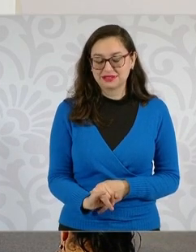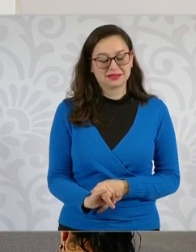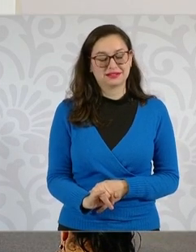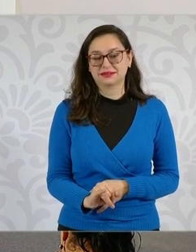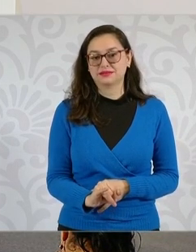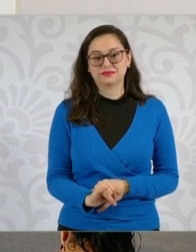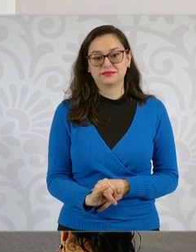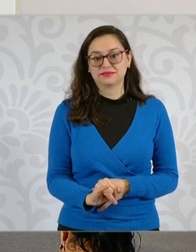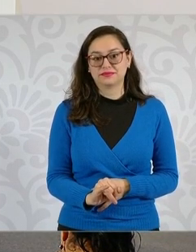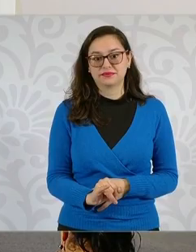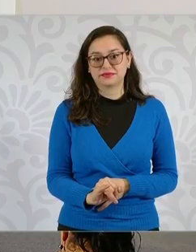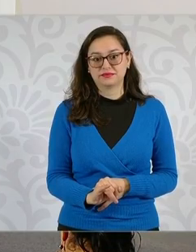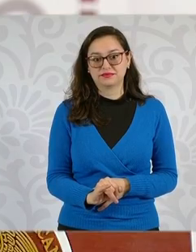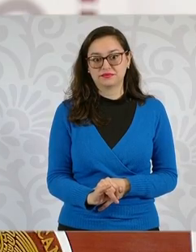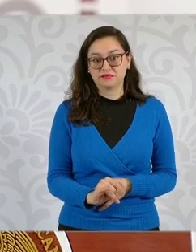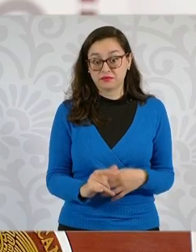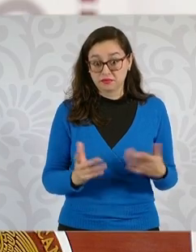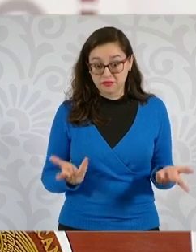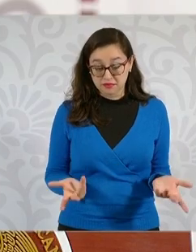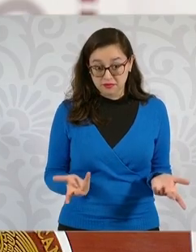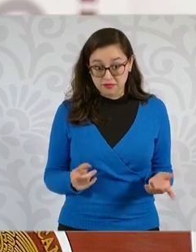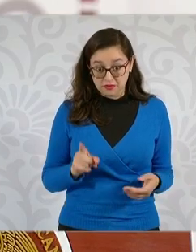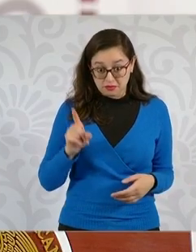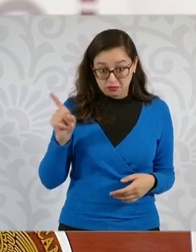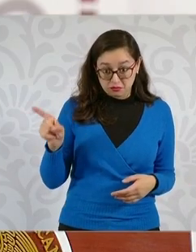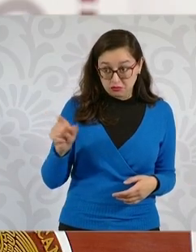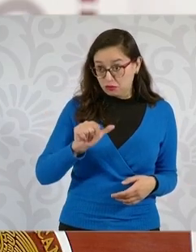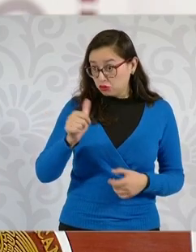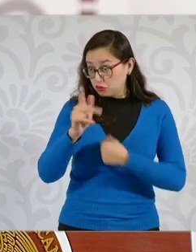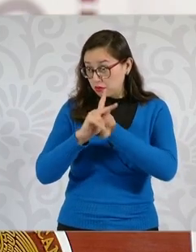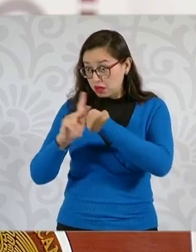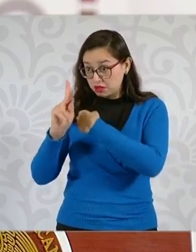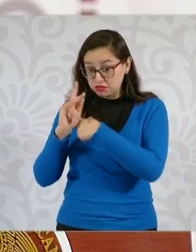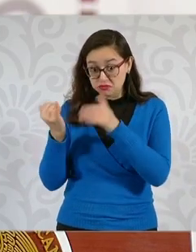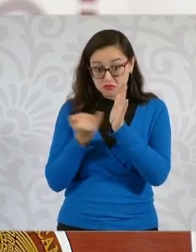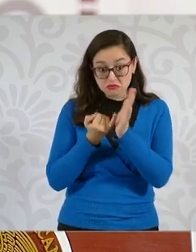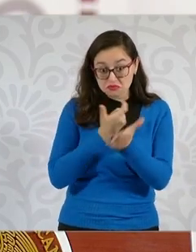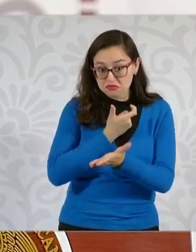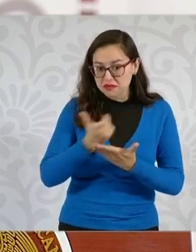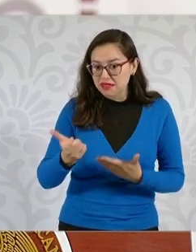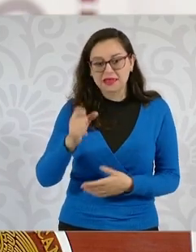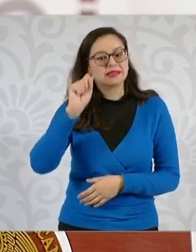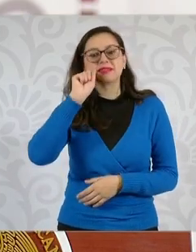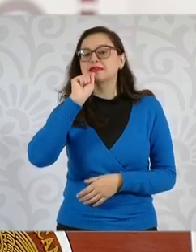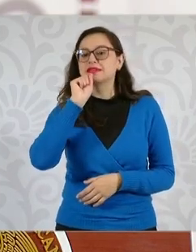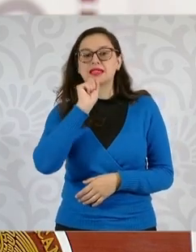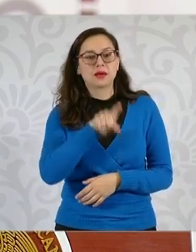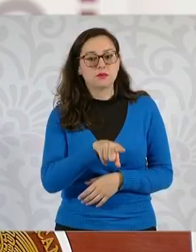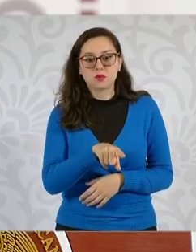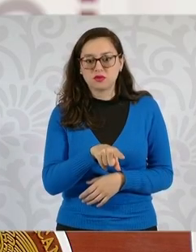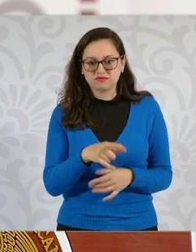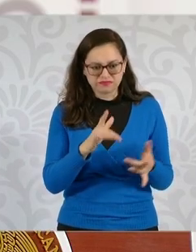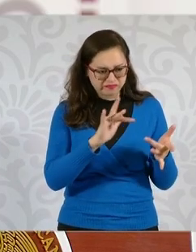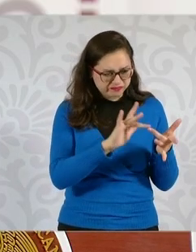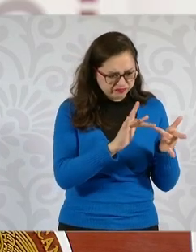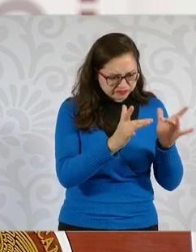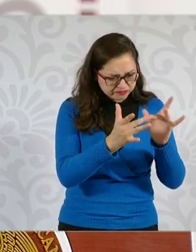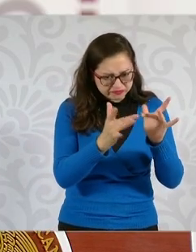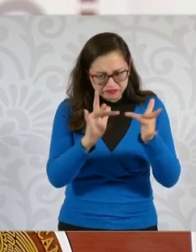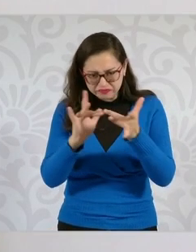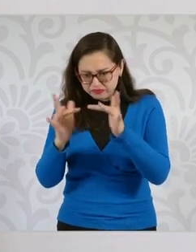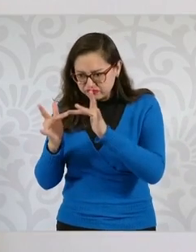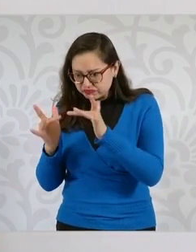y tampoco que se sepa en algún otro país. Esta es una red internacional